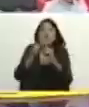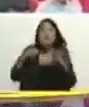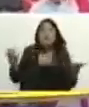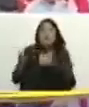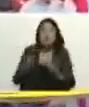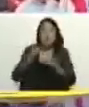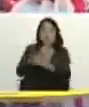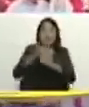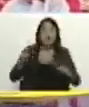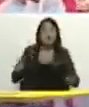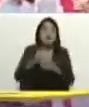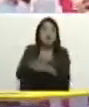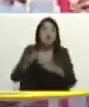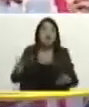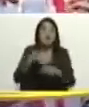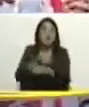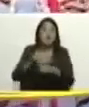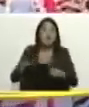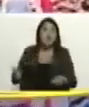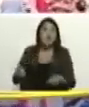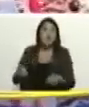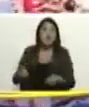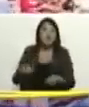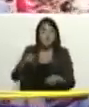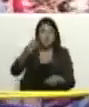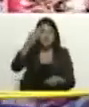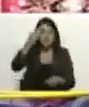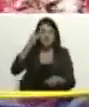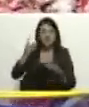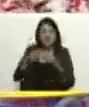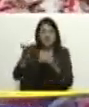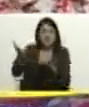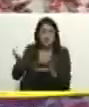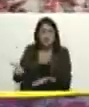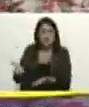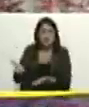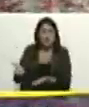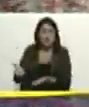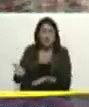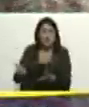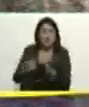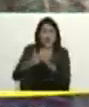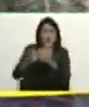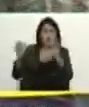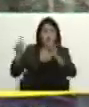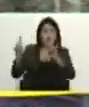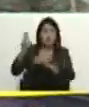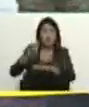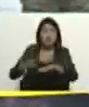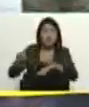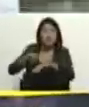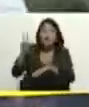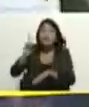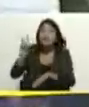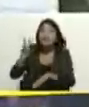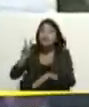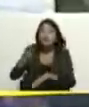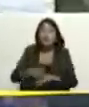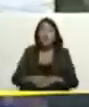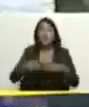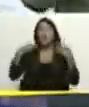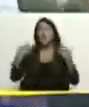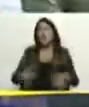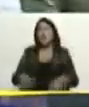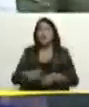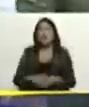Y ustedes saben qué fue lo que hicieron, transmitiendo ese acto en cadena nacional. Prendieron la